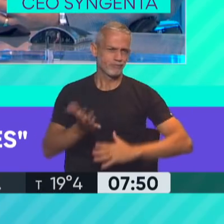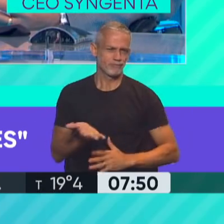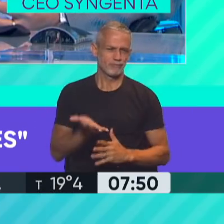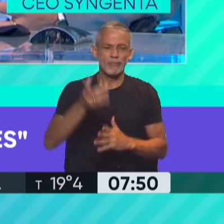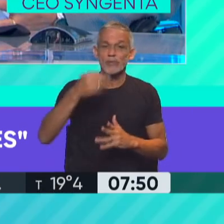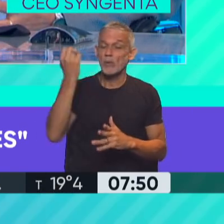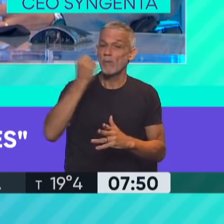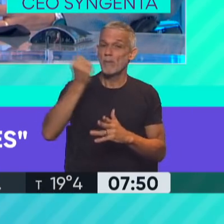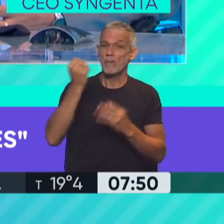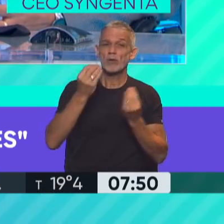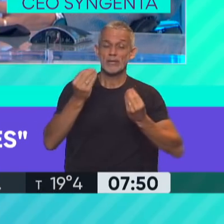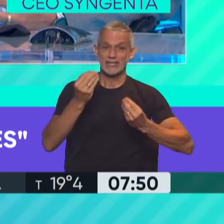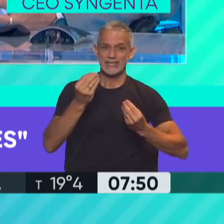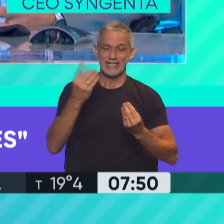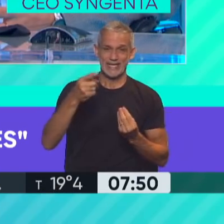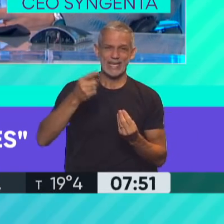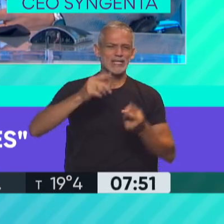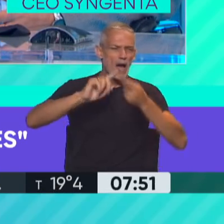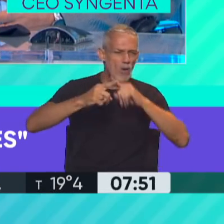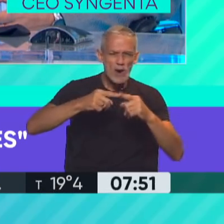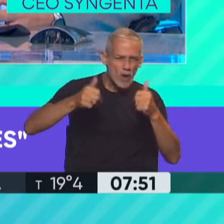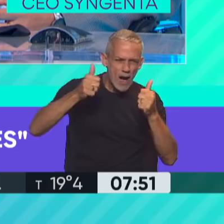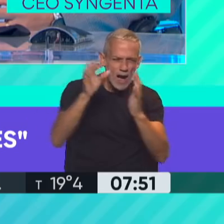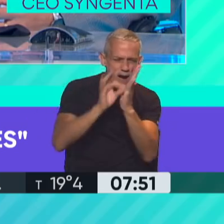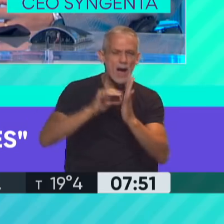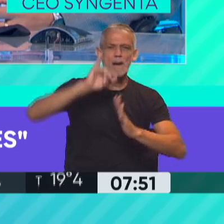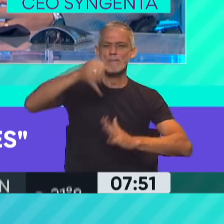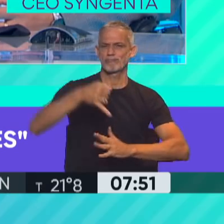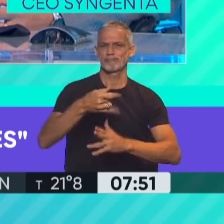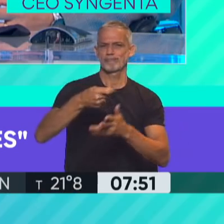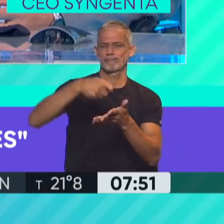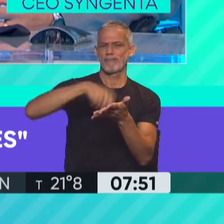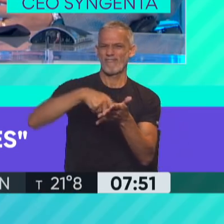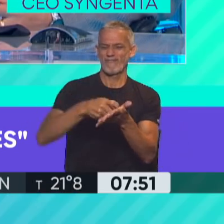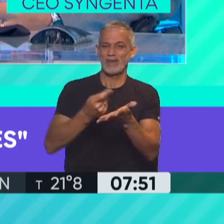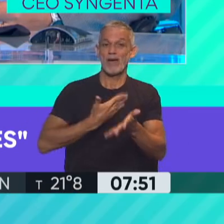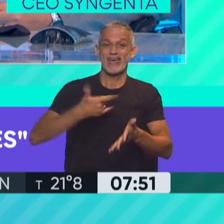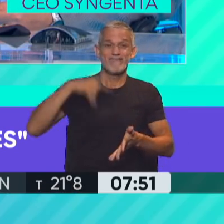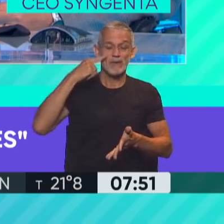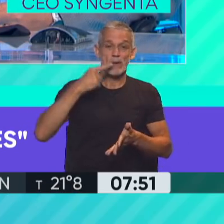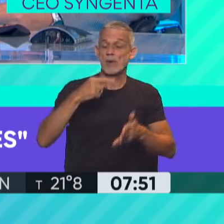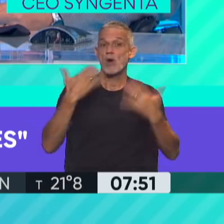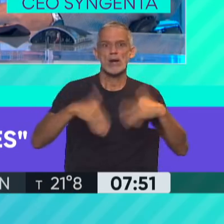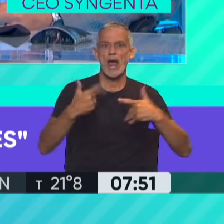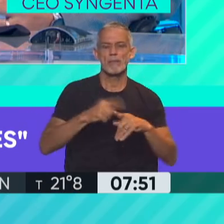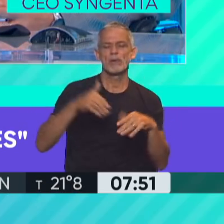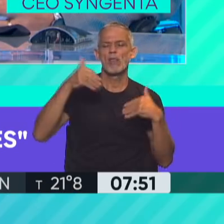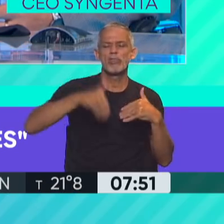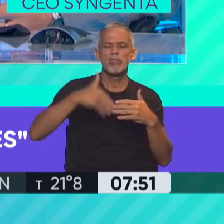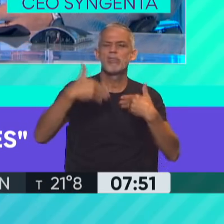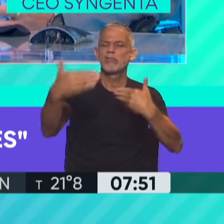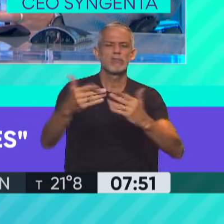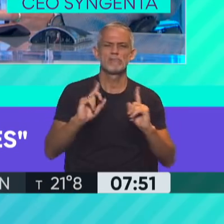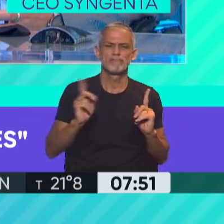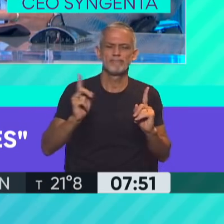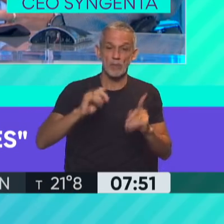es muy importante lograr el mejor acuerdo posible pero yo le agregaría a la mayor velocidad posible porque en este